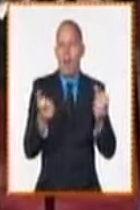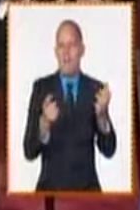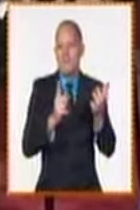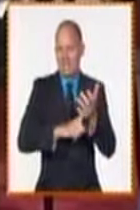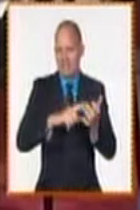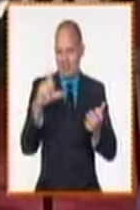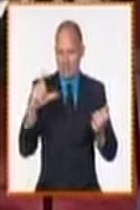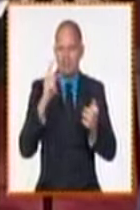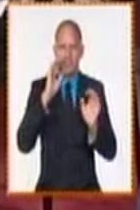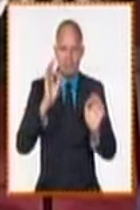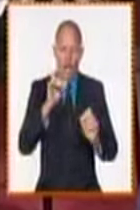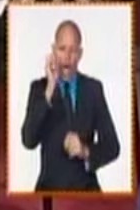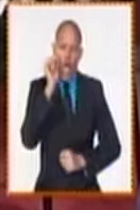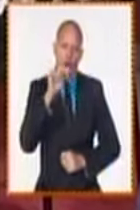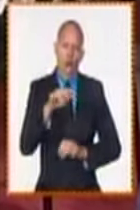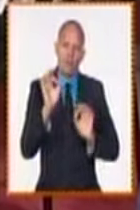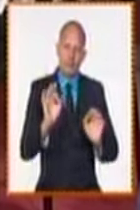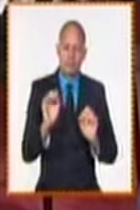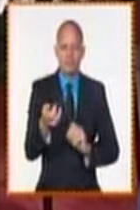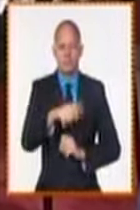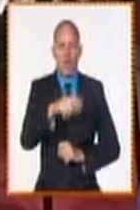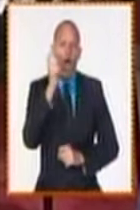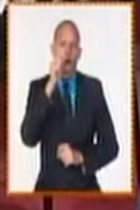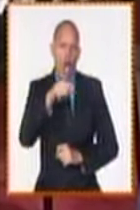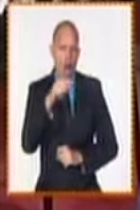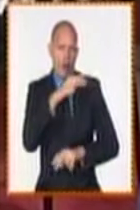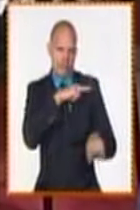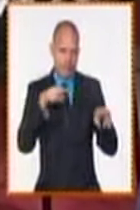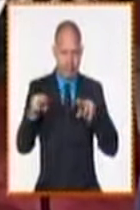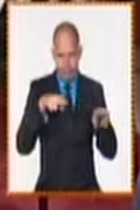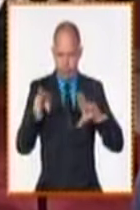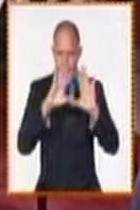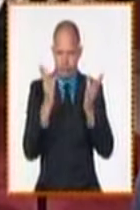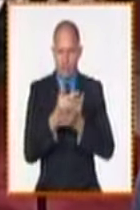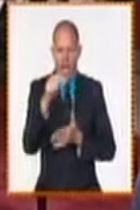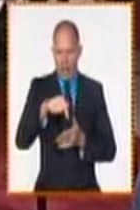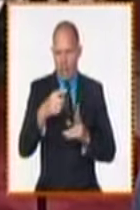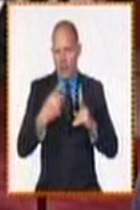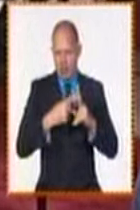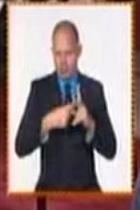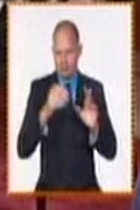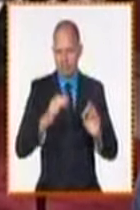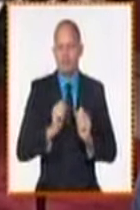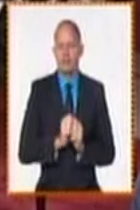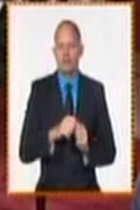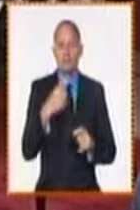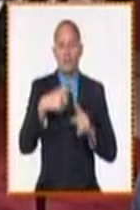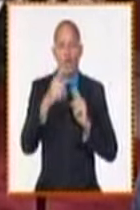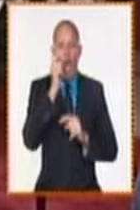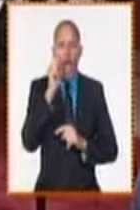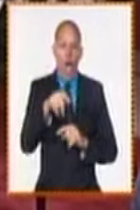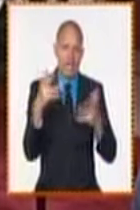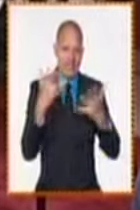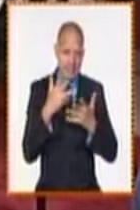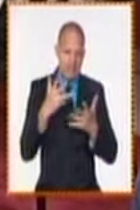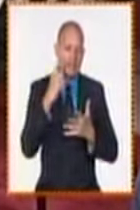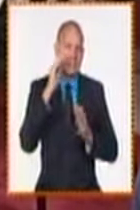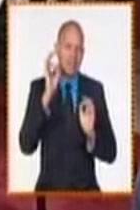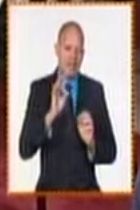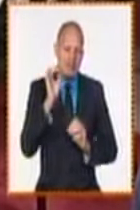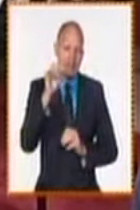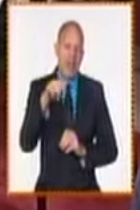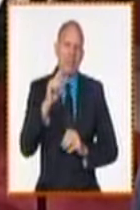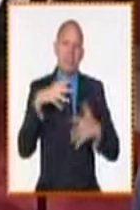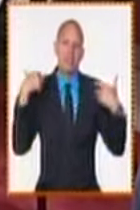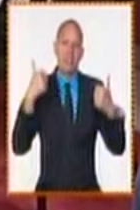Carlos Santiesteban Hernández, el intendente de Bayamo, el compañero Michael Espinosa Sosa, también el compañero Javier Andrés Vega Leiva,